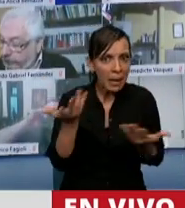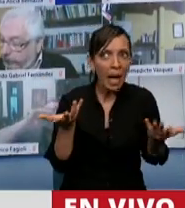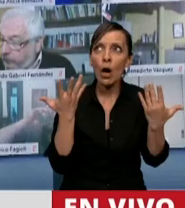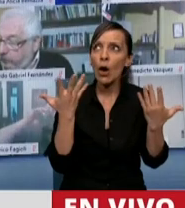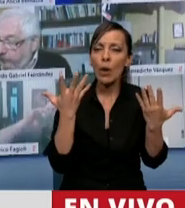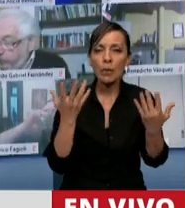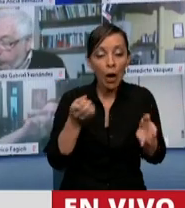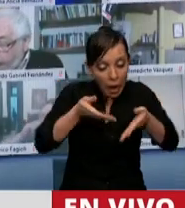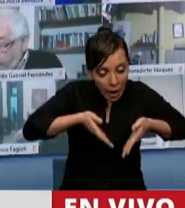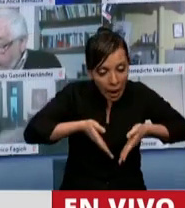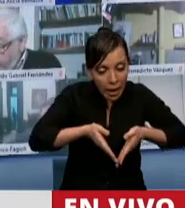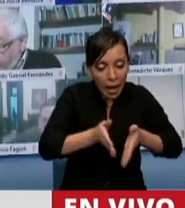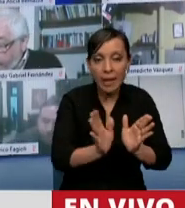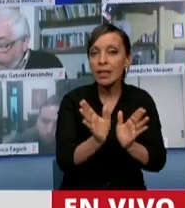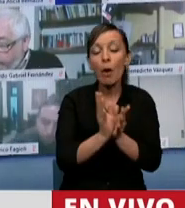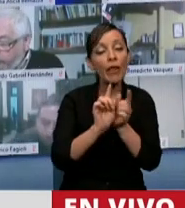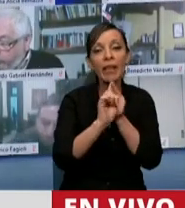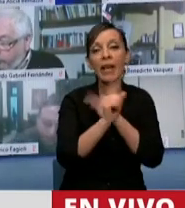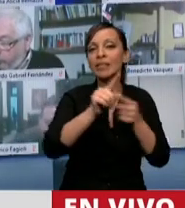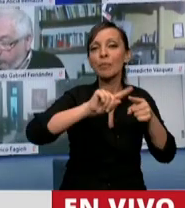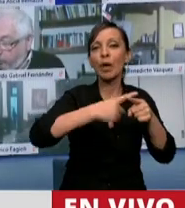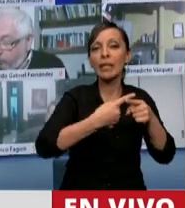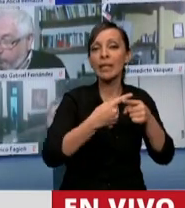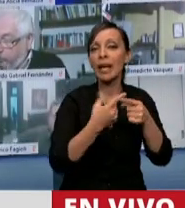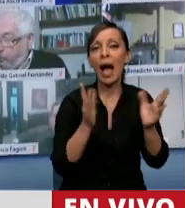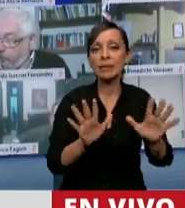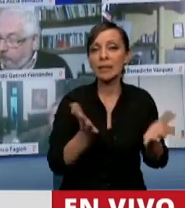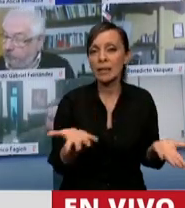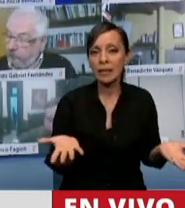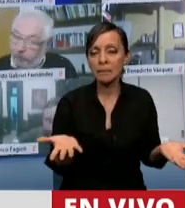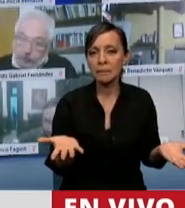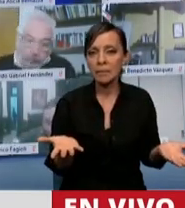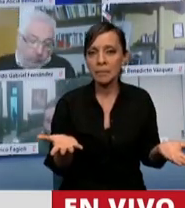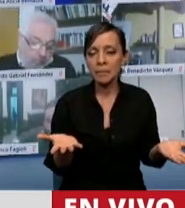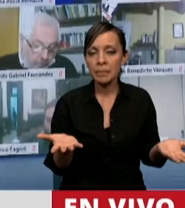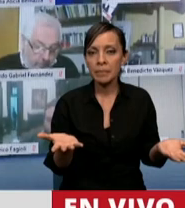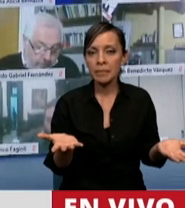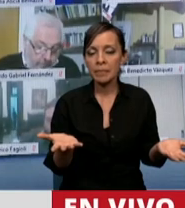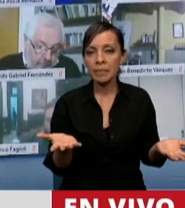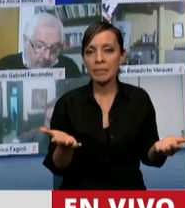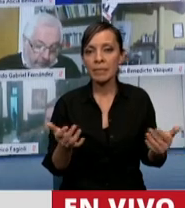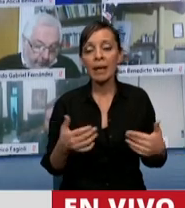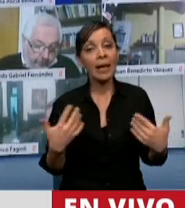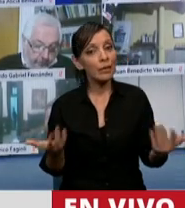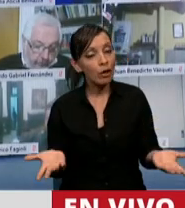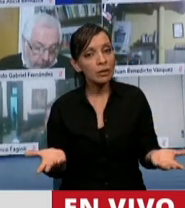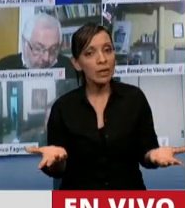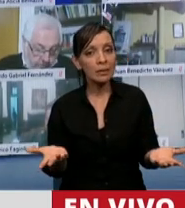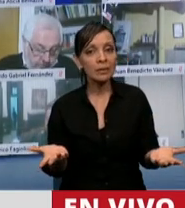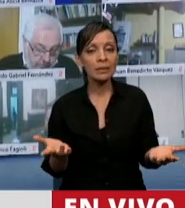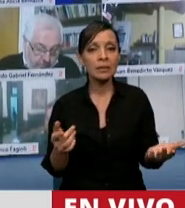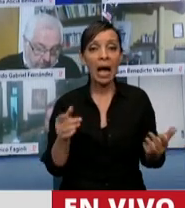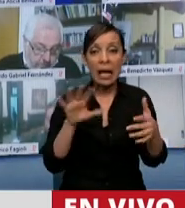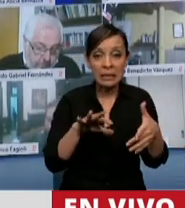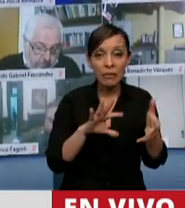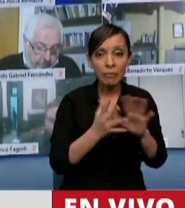nacimos a la vida política de esa manera o sea que o responder